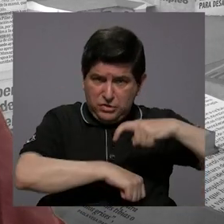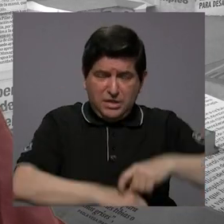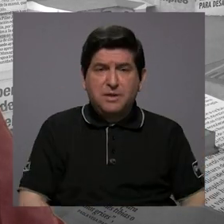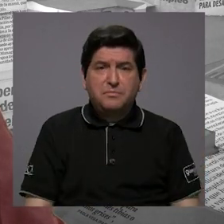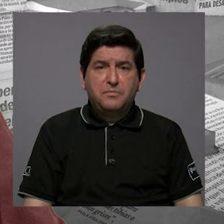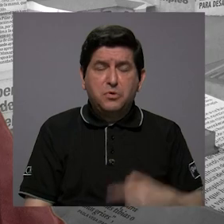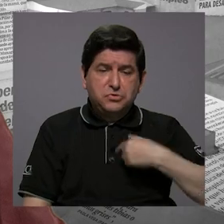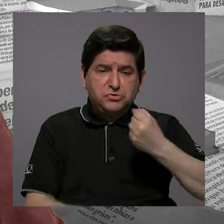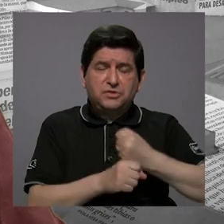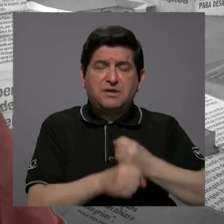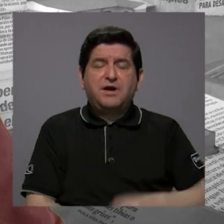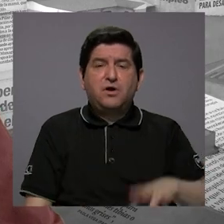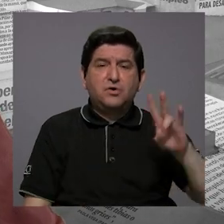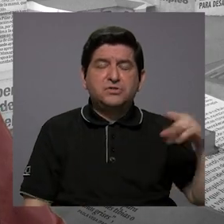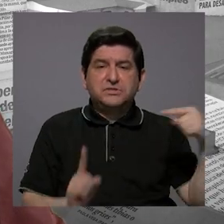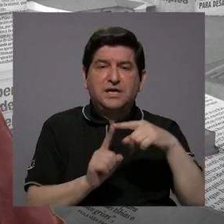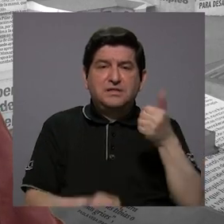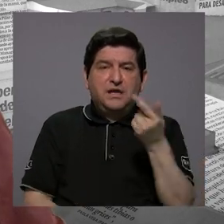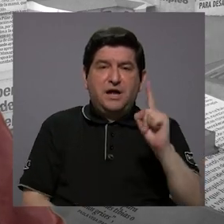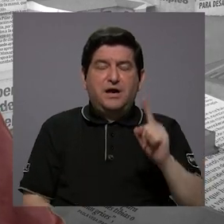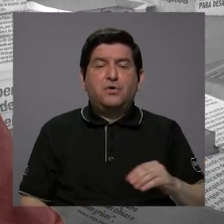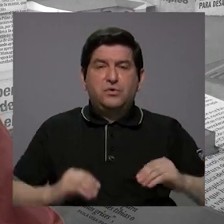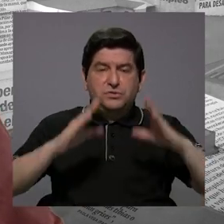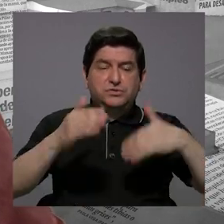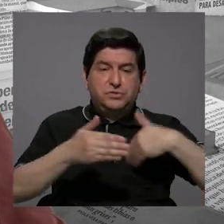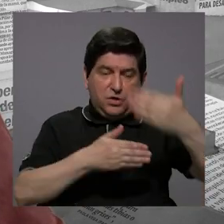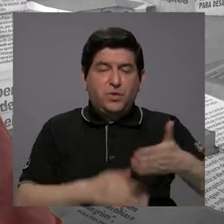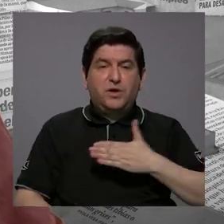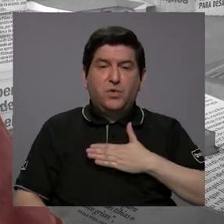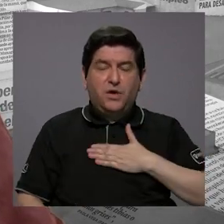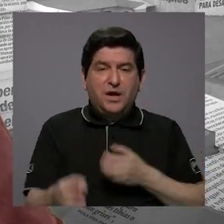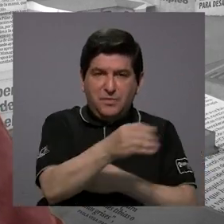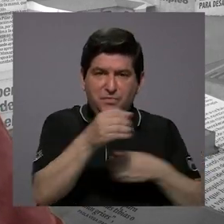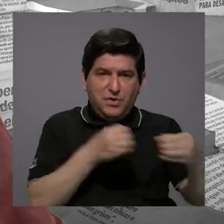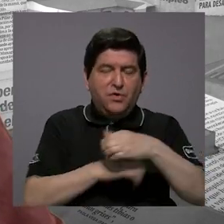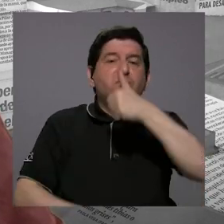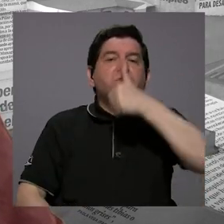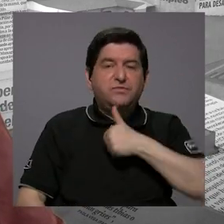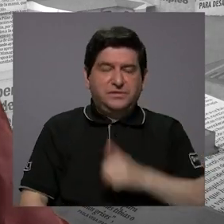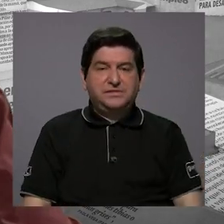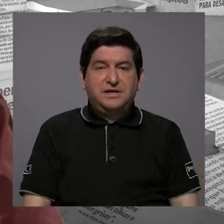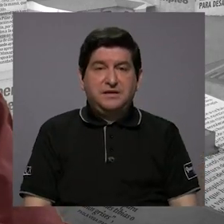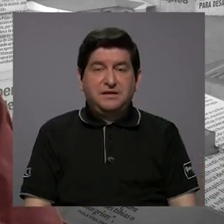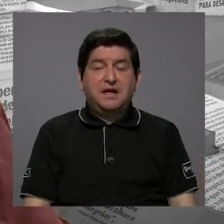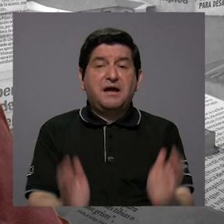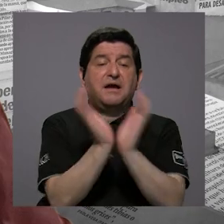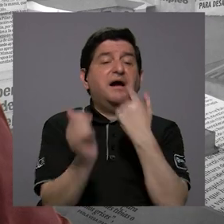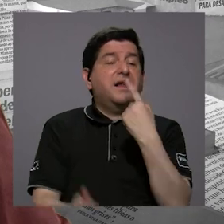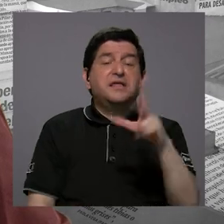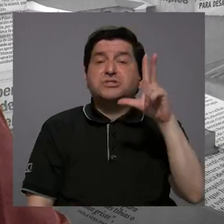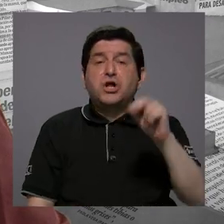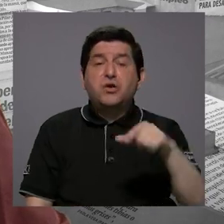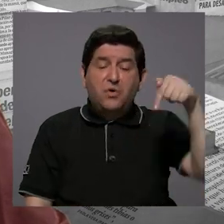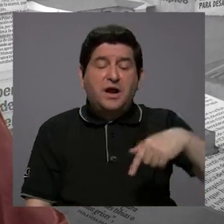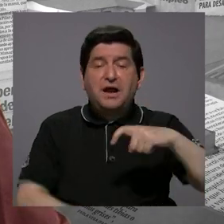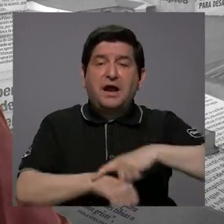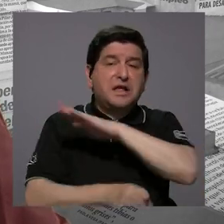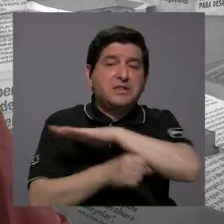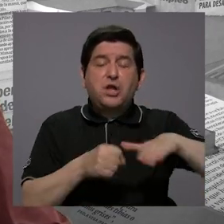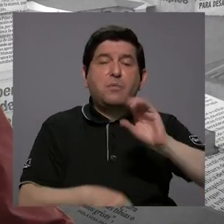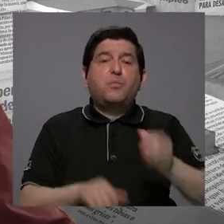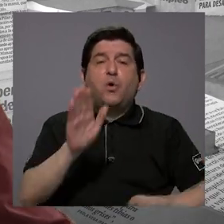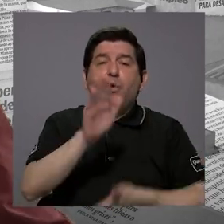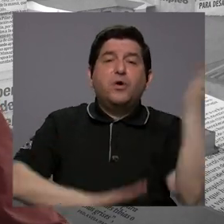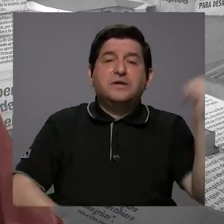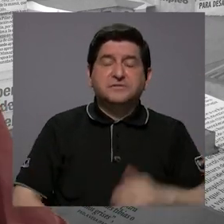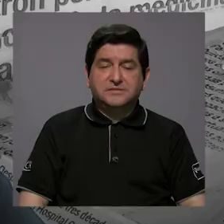todos los días de 7 a 11 de la mañana y ya me voy a mi consulta después de las 12 o de la 1 de la tarde y la Caja le dice, no, o se queda tiempo completo o se